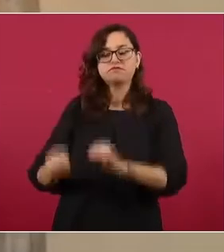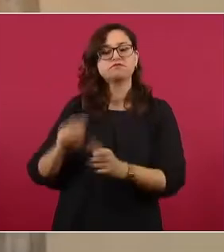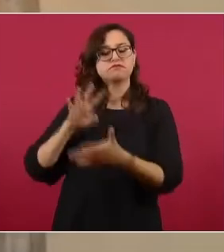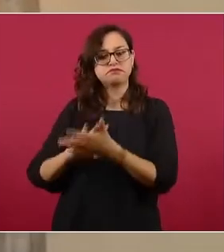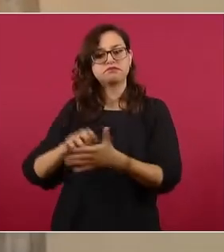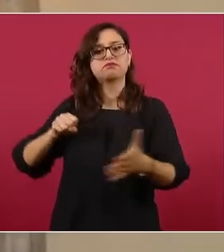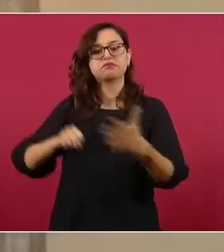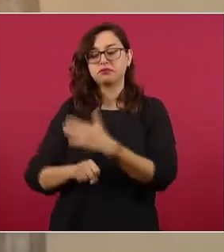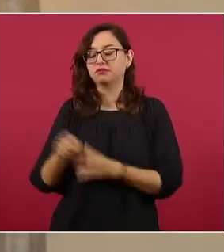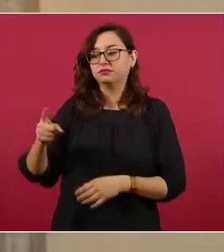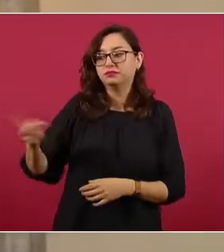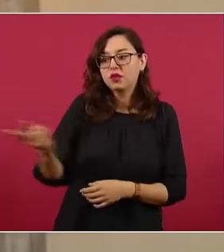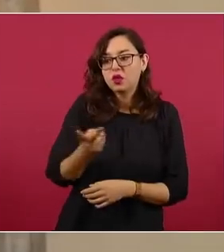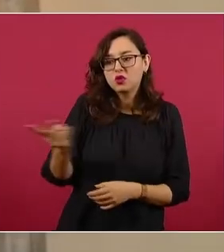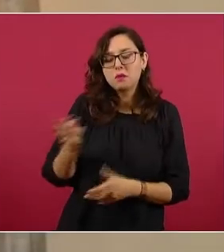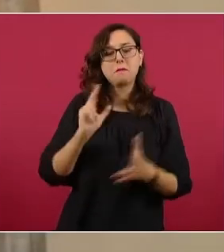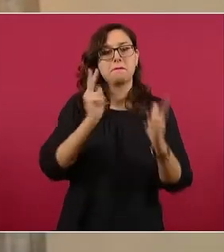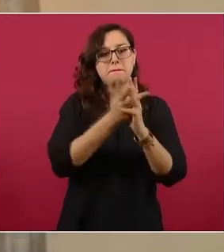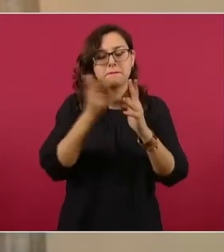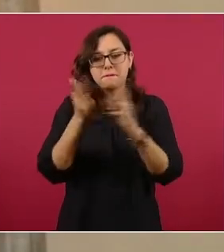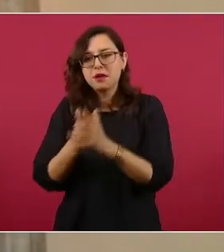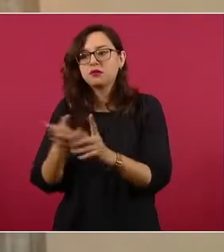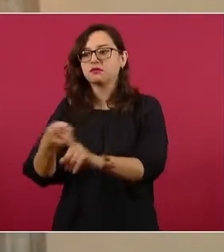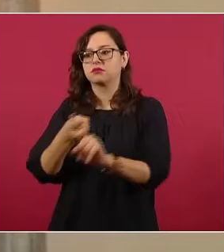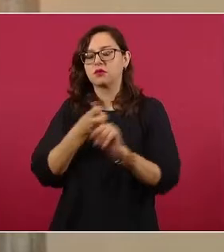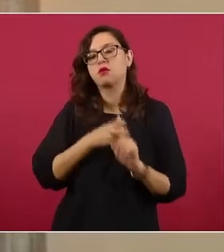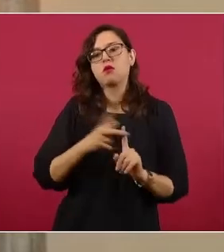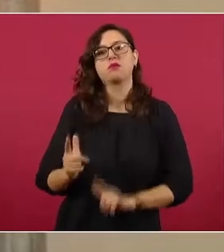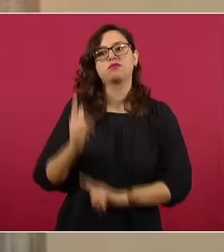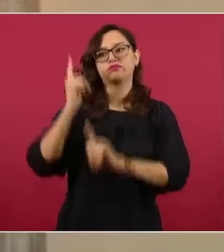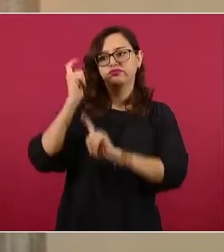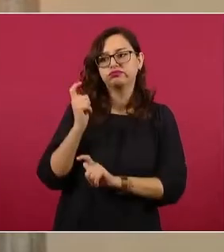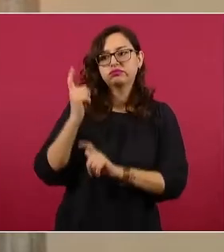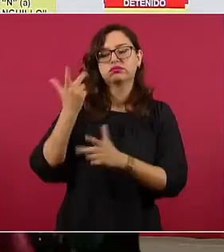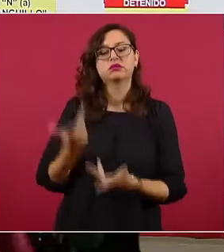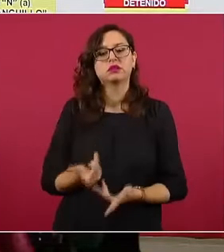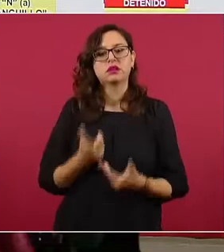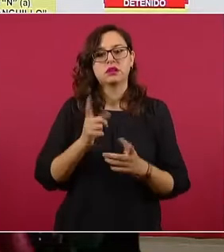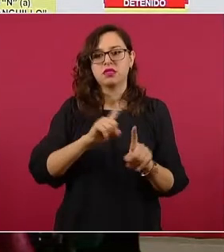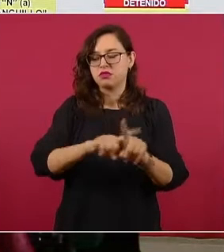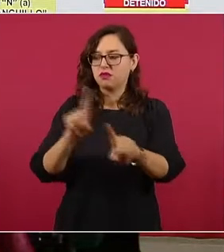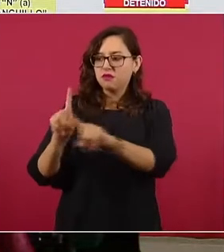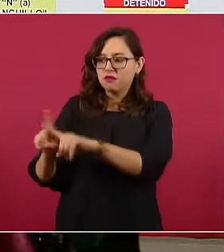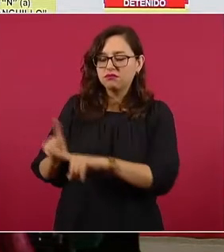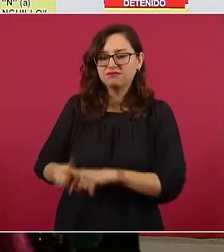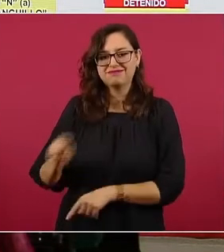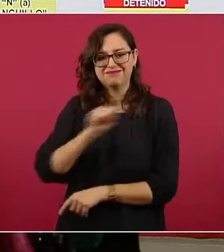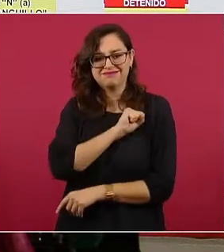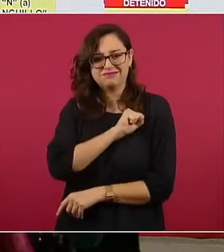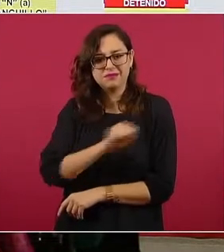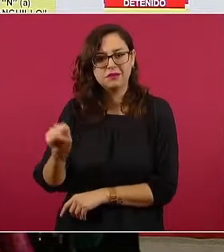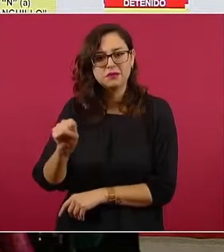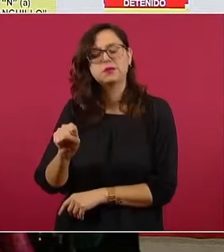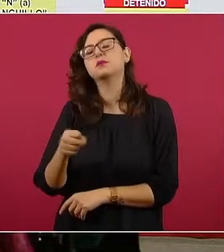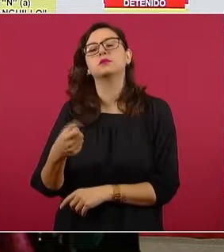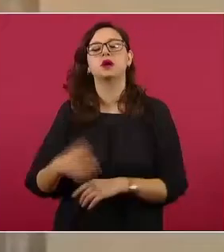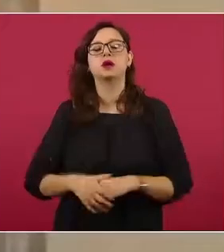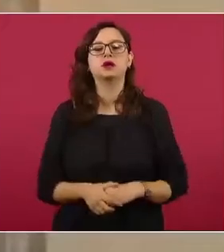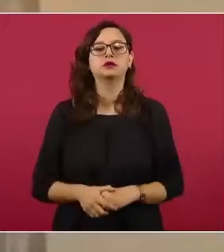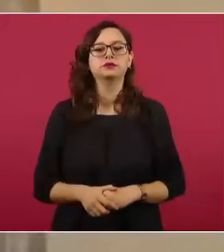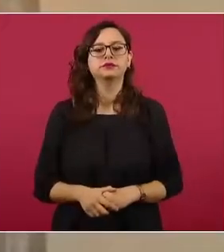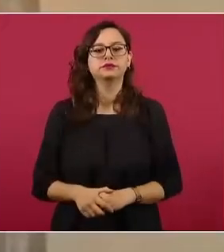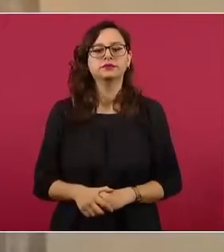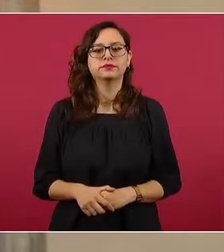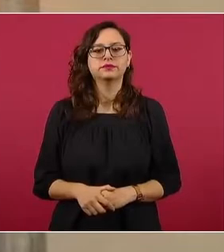tentativa, acopio de armas de fuego y posesión de cargadores y cartuchos de uso exclusivo de Fuerzas Armadas, entre otros